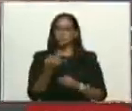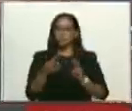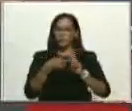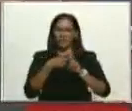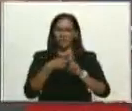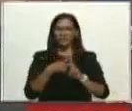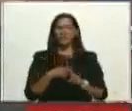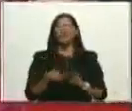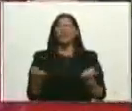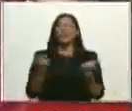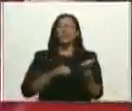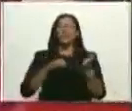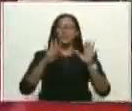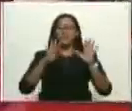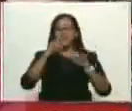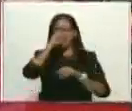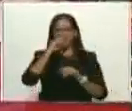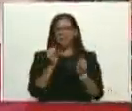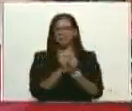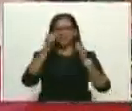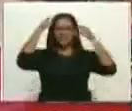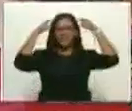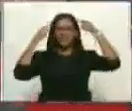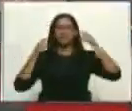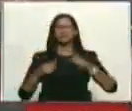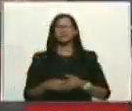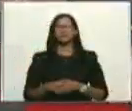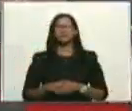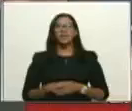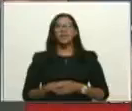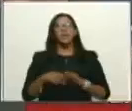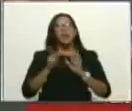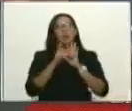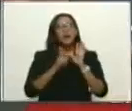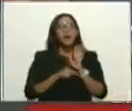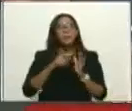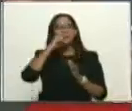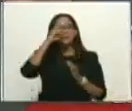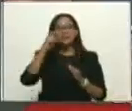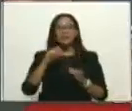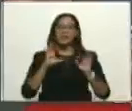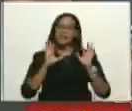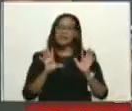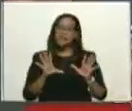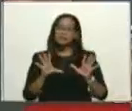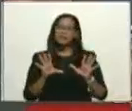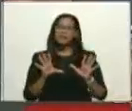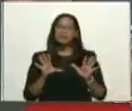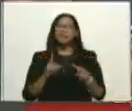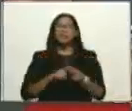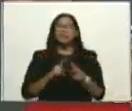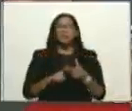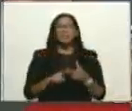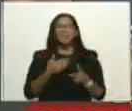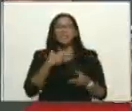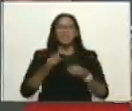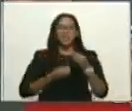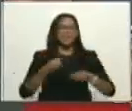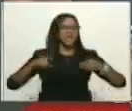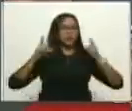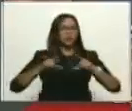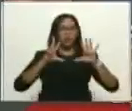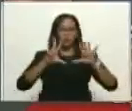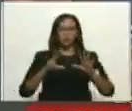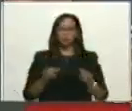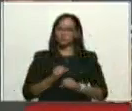mazo, 9 años. El programa, el aniversario es el 10. Entonces ustedes querían que yo hiciera torta el 8,